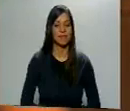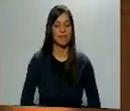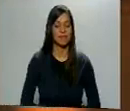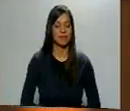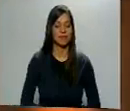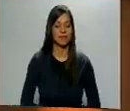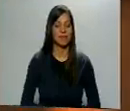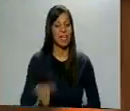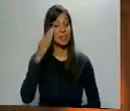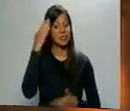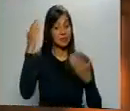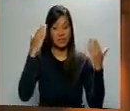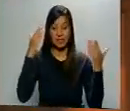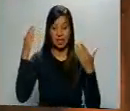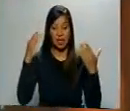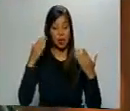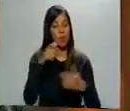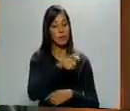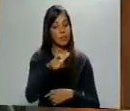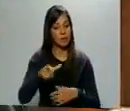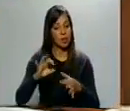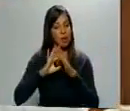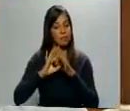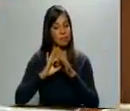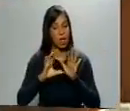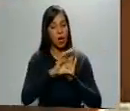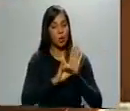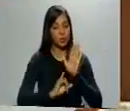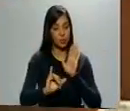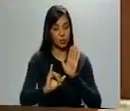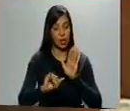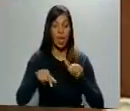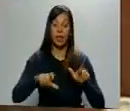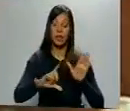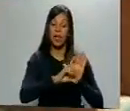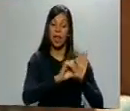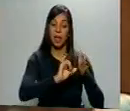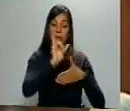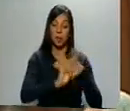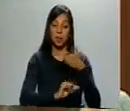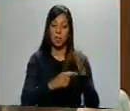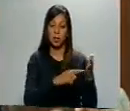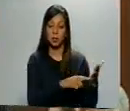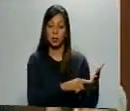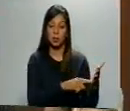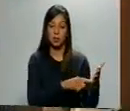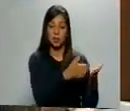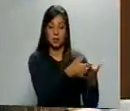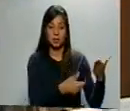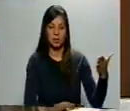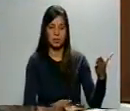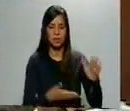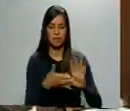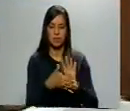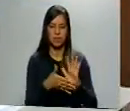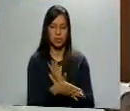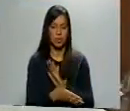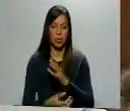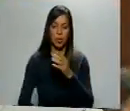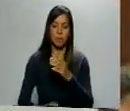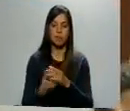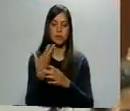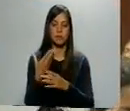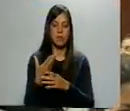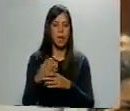Saludo a todos los colegas constituyentes. Bueno, esta ley constitucional, este proyecto de ley constitucional sobre la creación de la